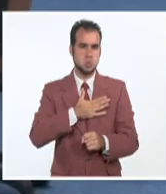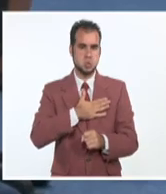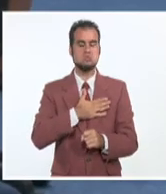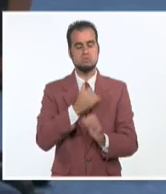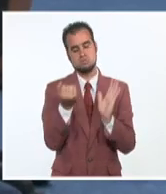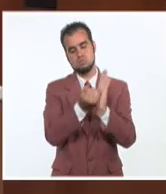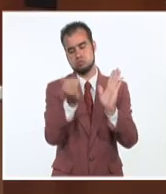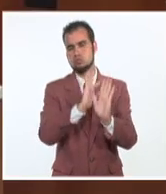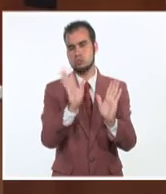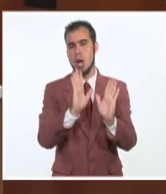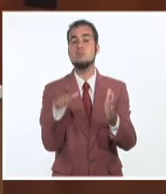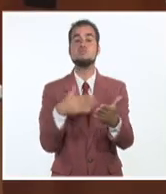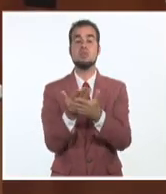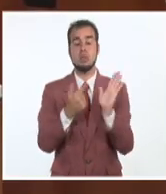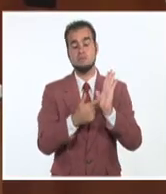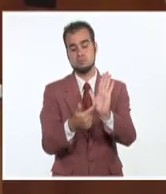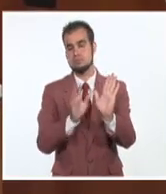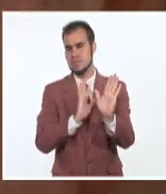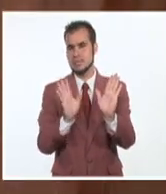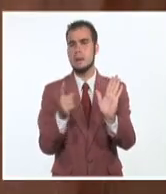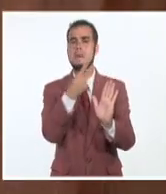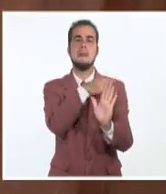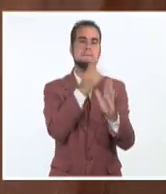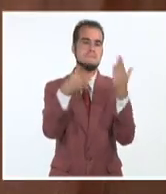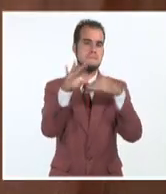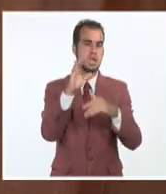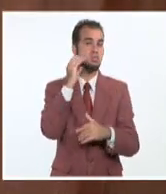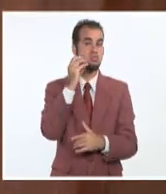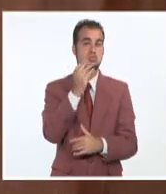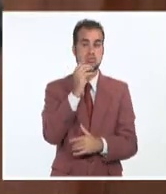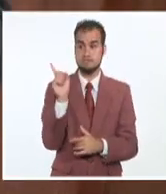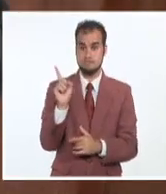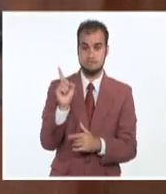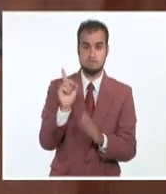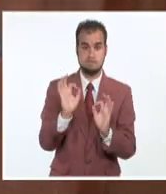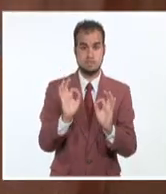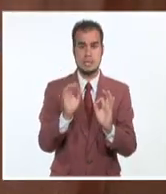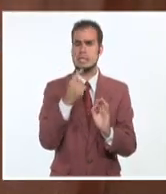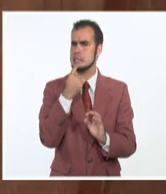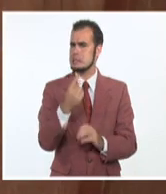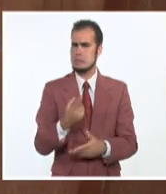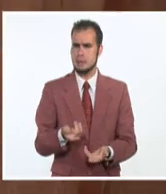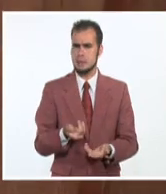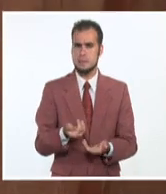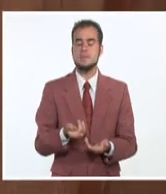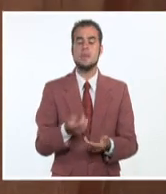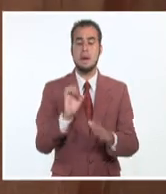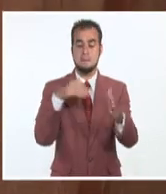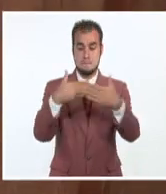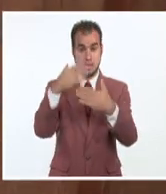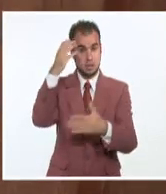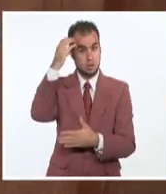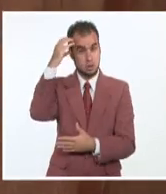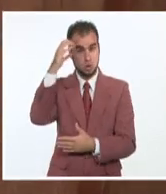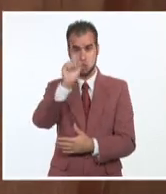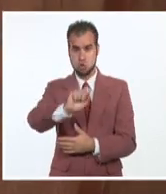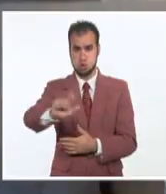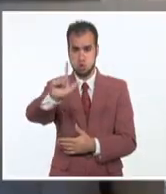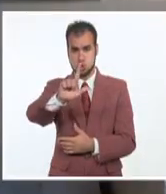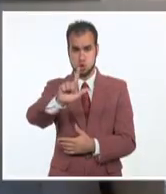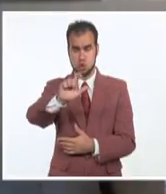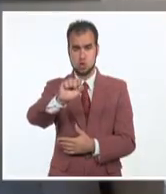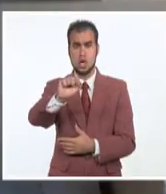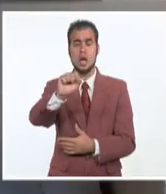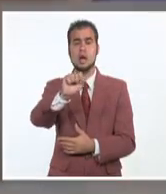propuesta presentada por el primer ministro Manuel Marrero Cruz sostiene entre sus principios que la empresa estatal socialista es el